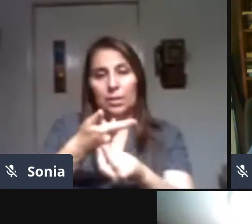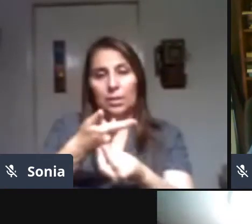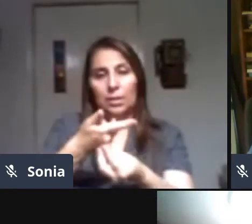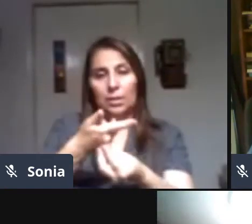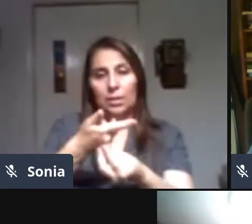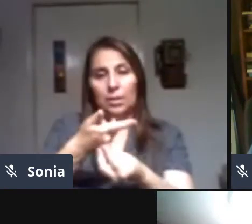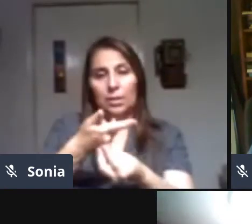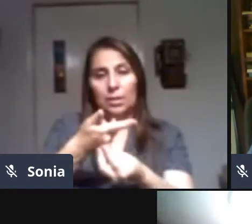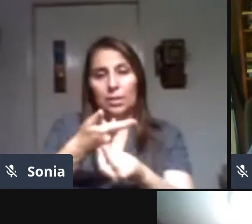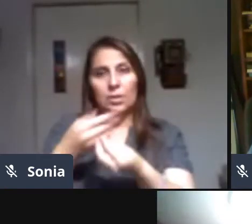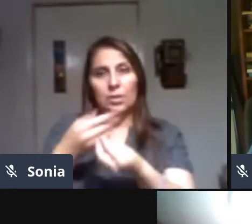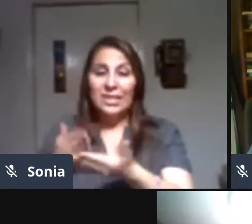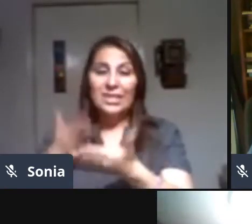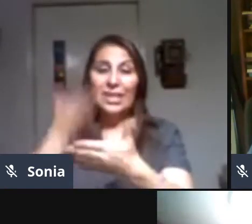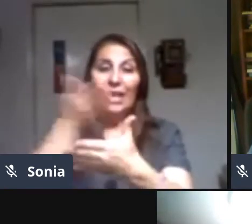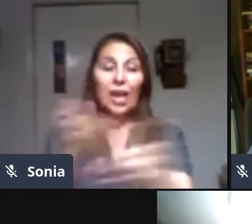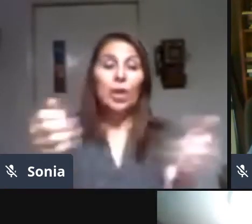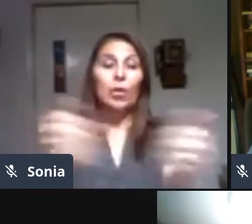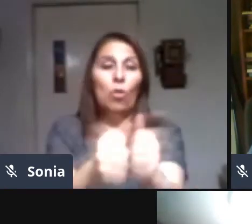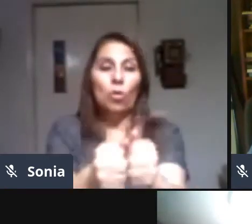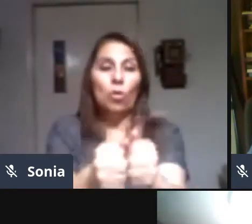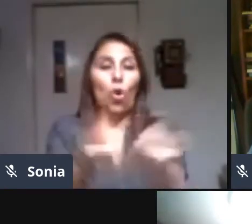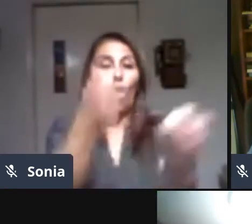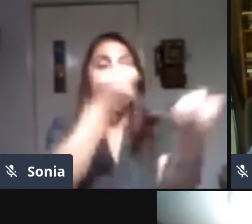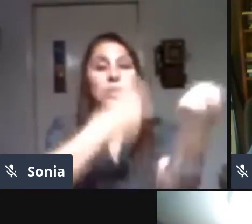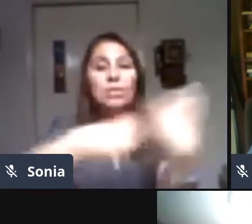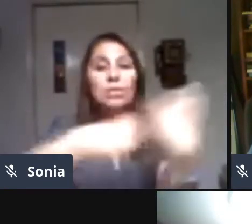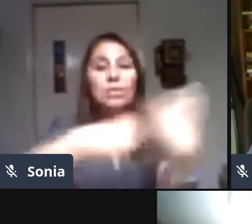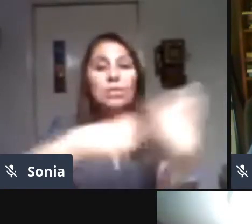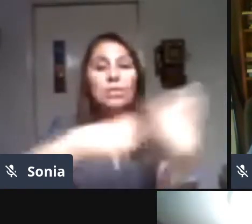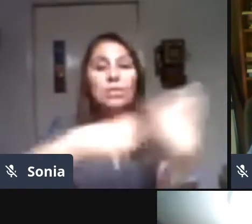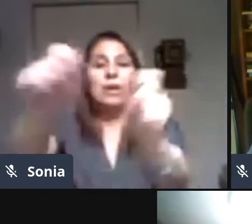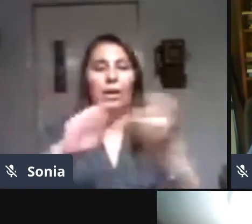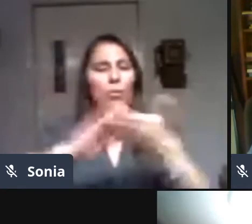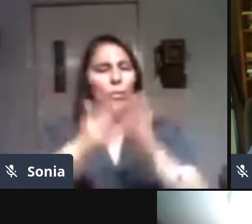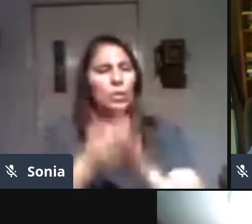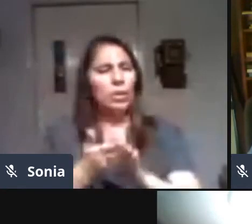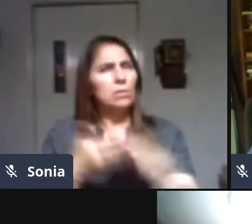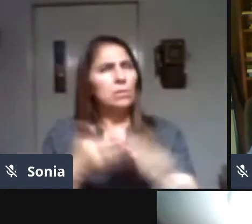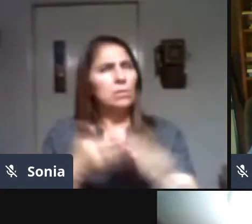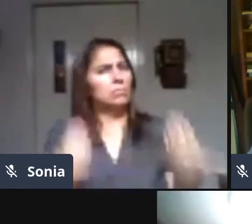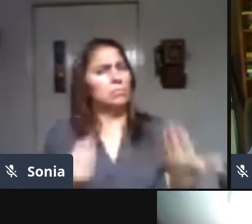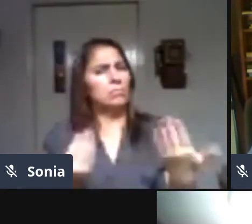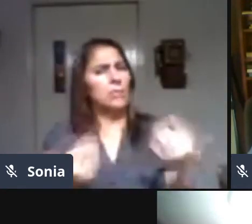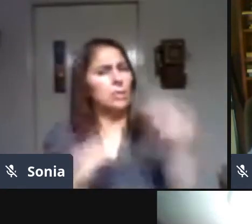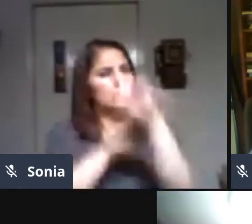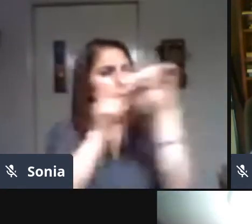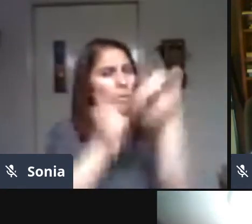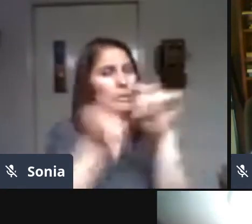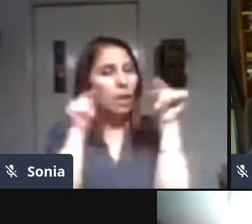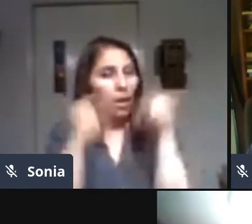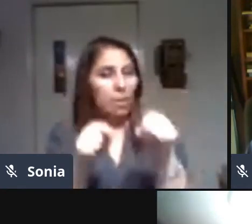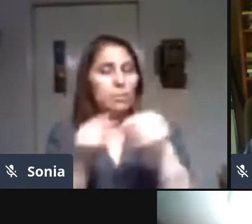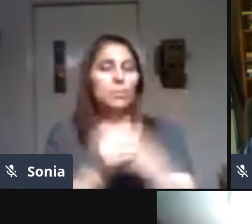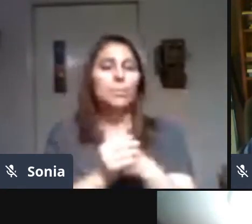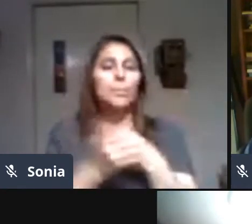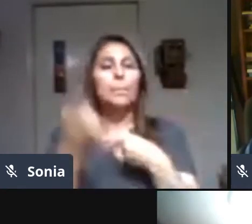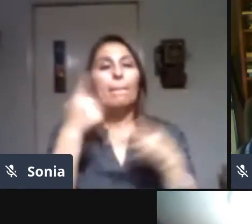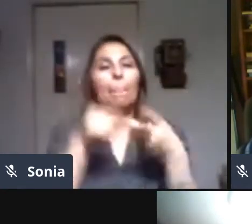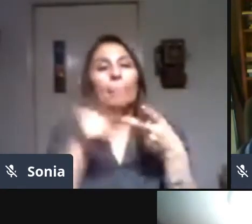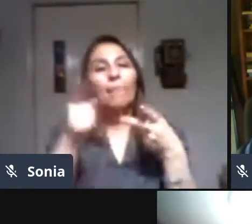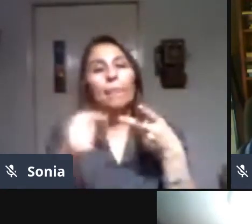llevarles a las comunidades nos preguntan que nos cuestionemos por eso nos preguntan qué hacer para incrementar